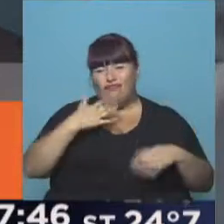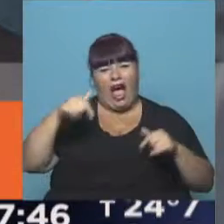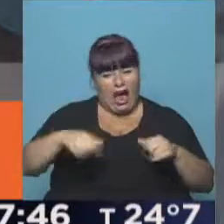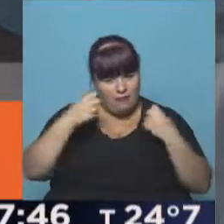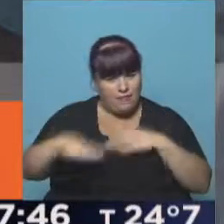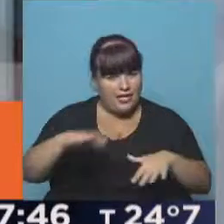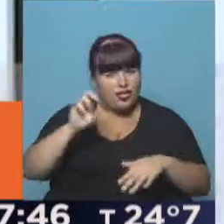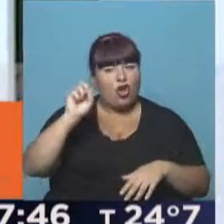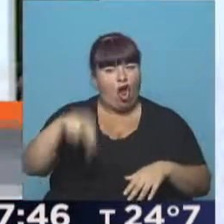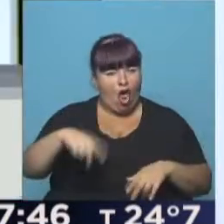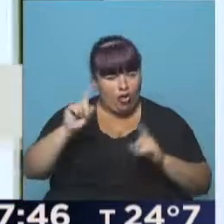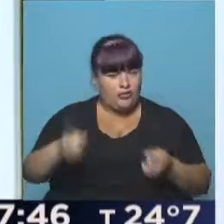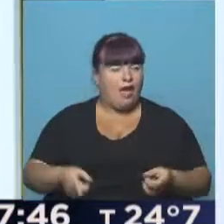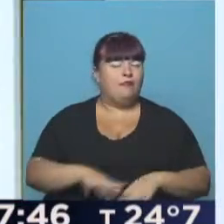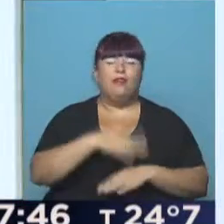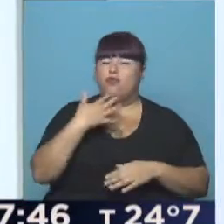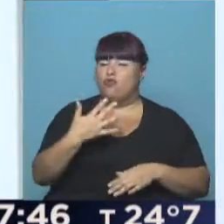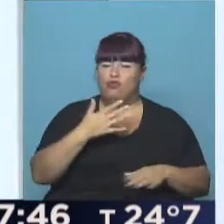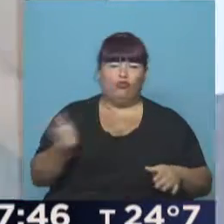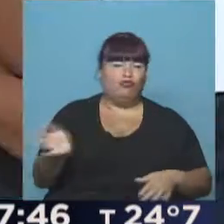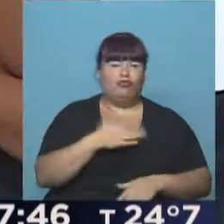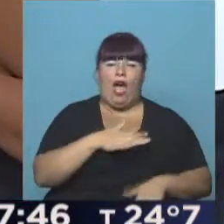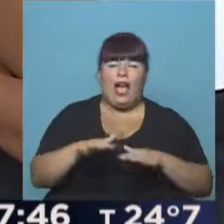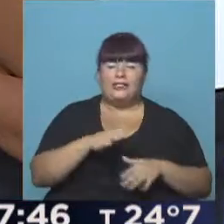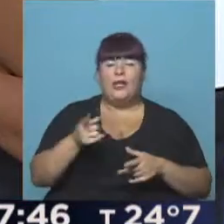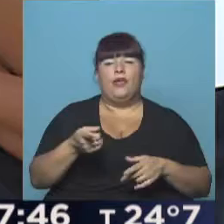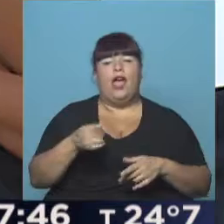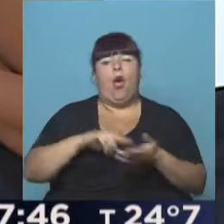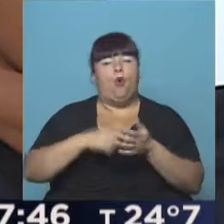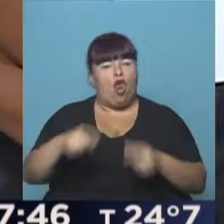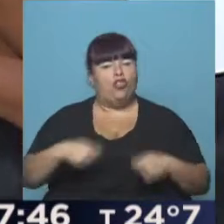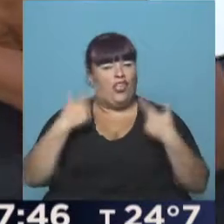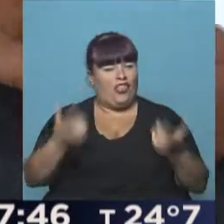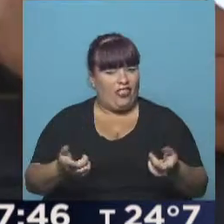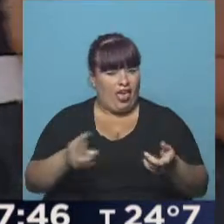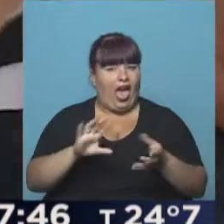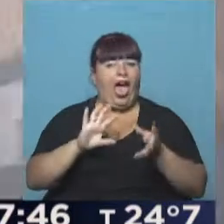la actividad en el Colón también. Es increíble todo lo que Buenos Aires ofrece